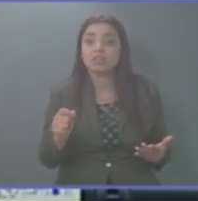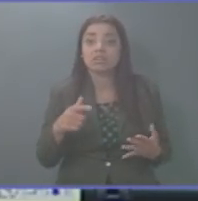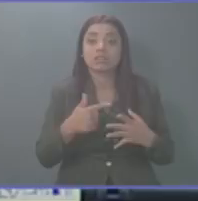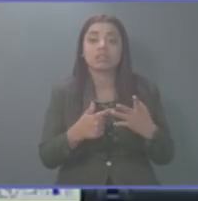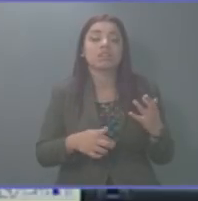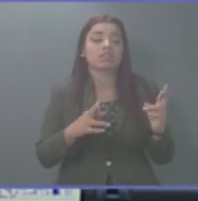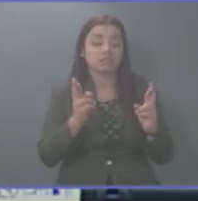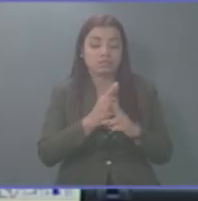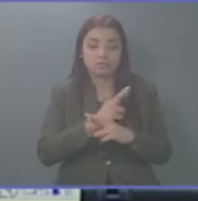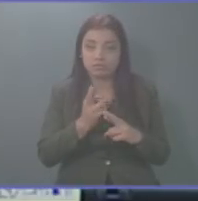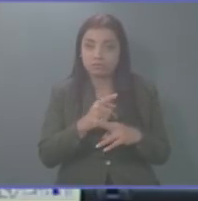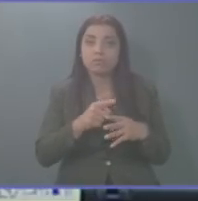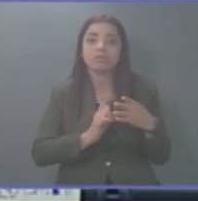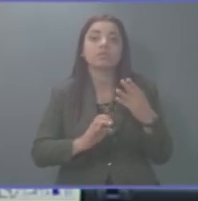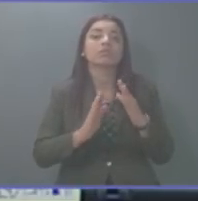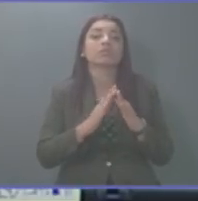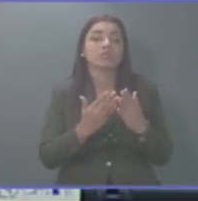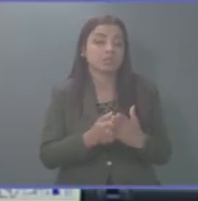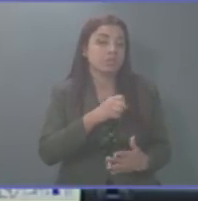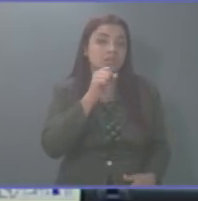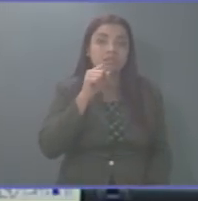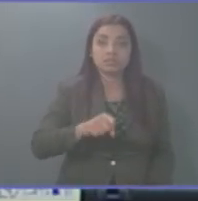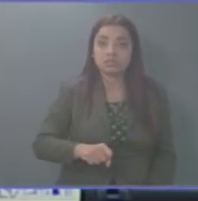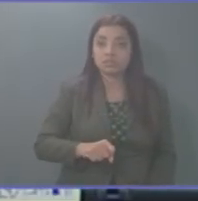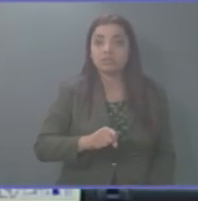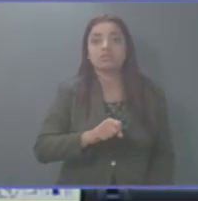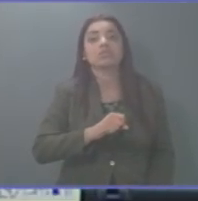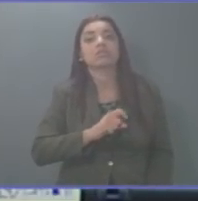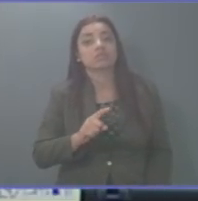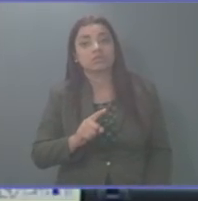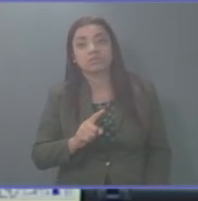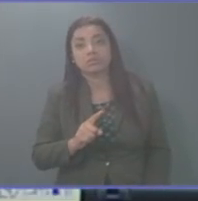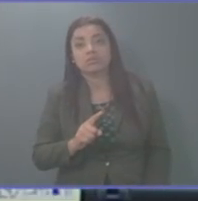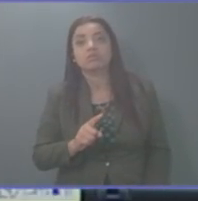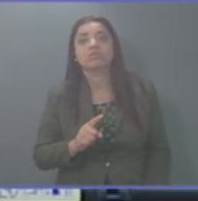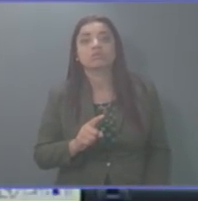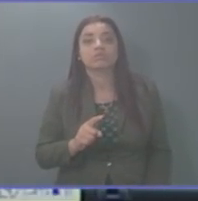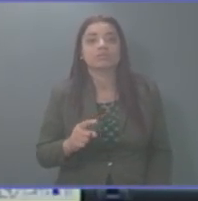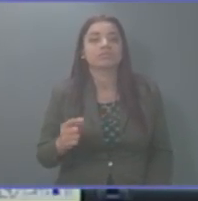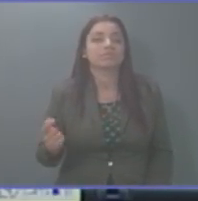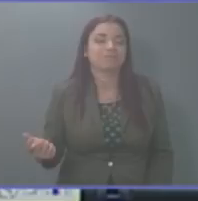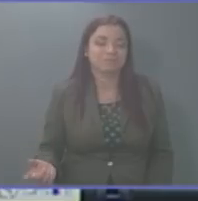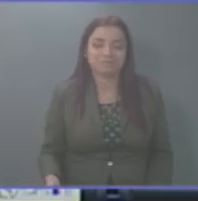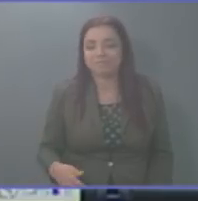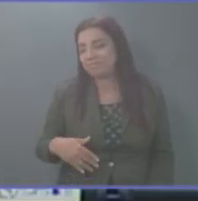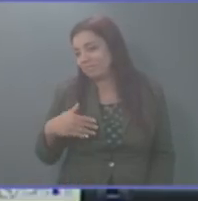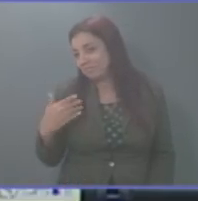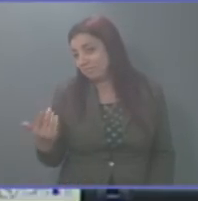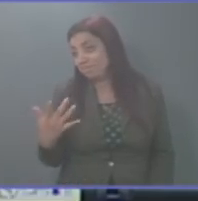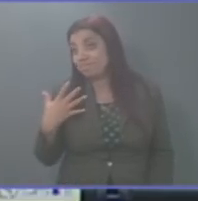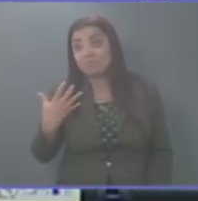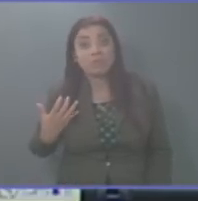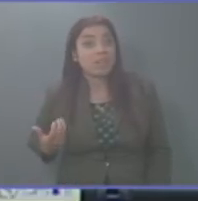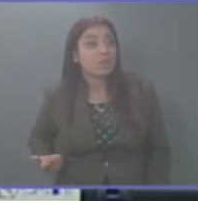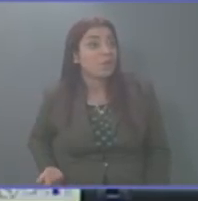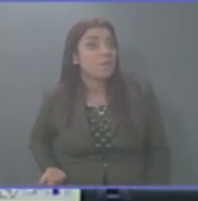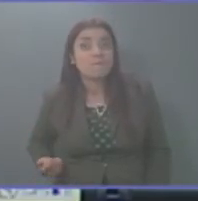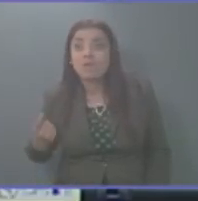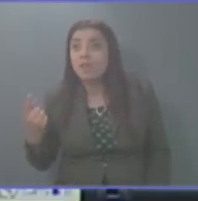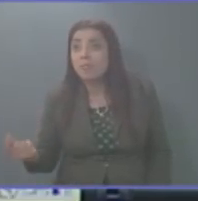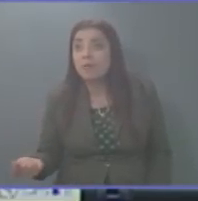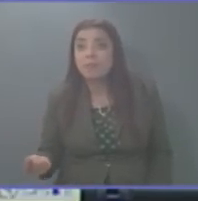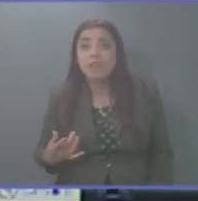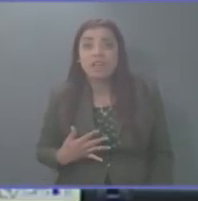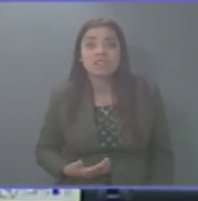reformas constitucionales o no, convenientes o no. Pero si el Ejecutivo mismo ha dicho que